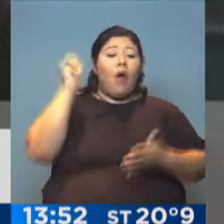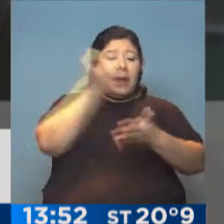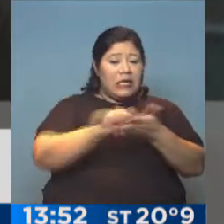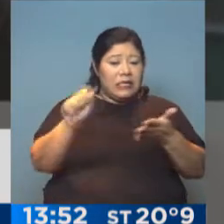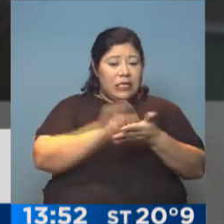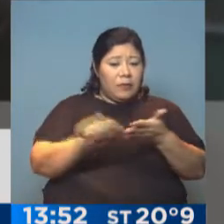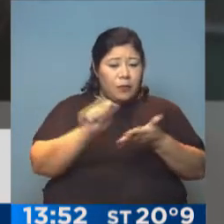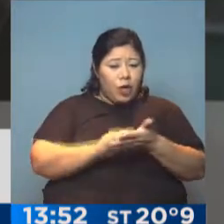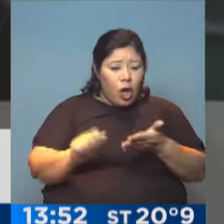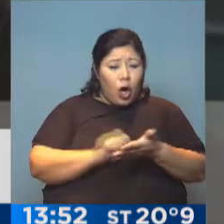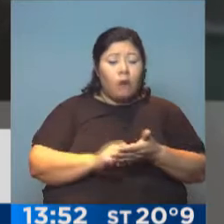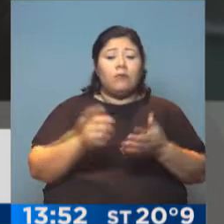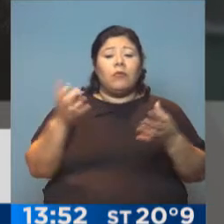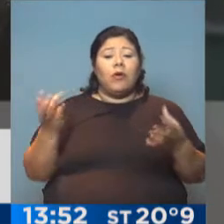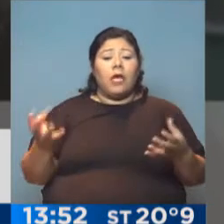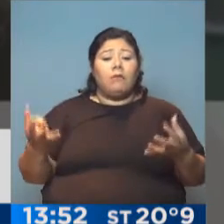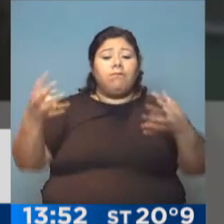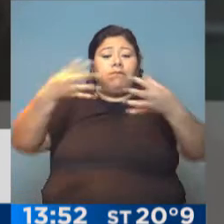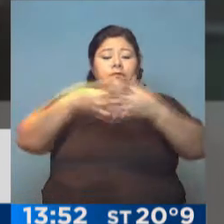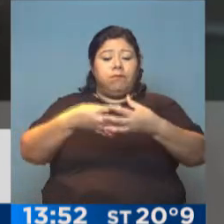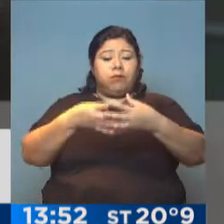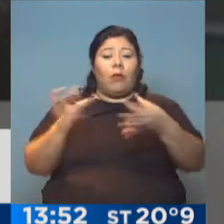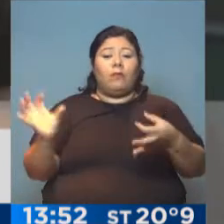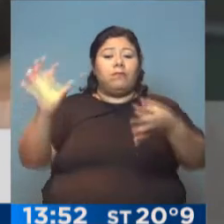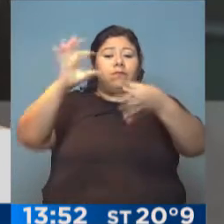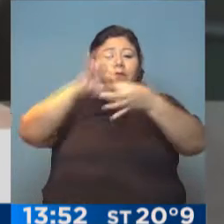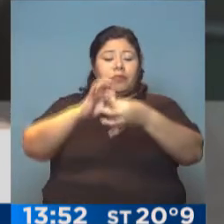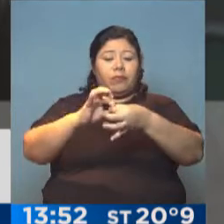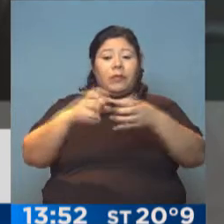él, que fusionamos en este disco